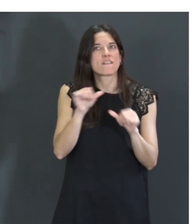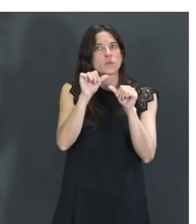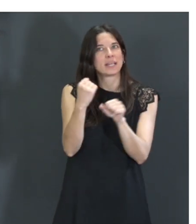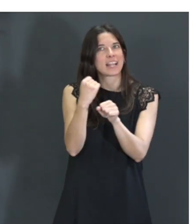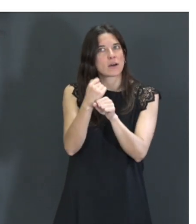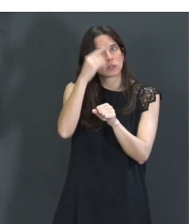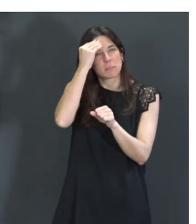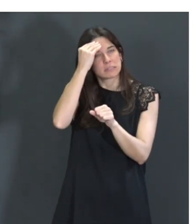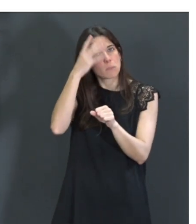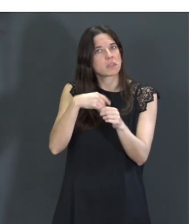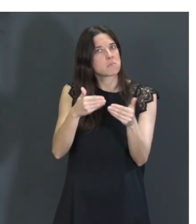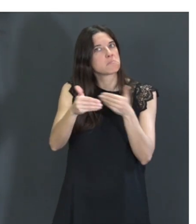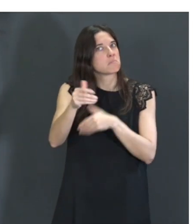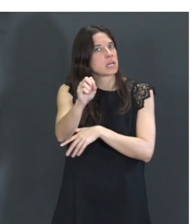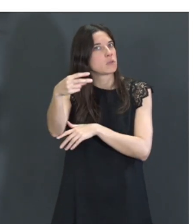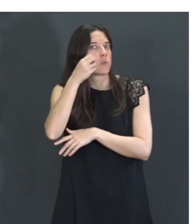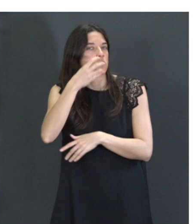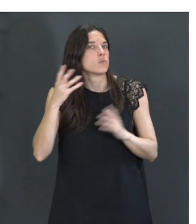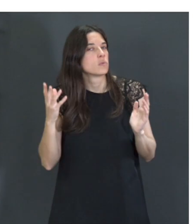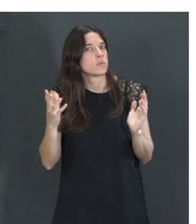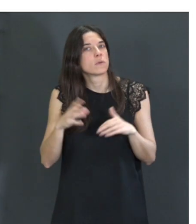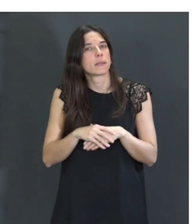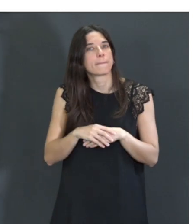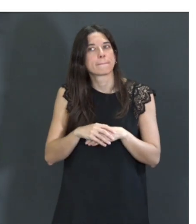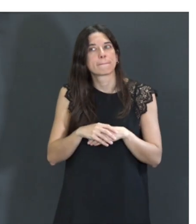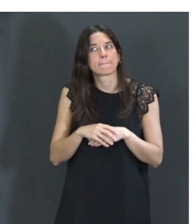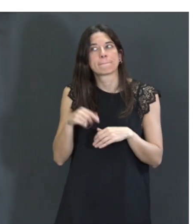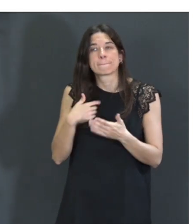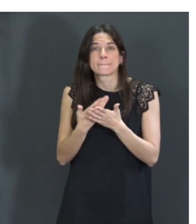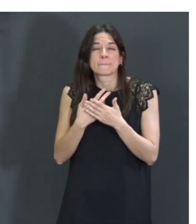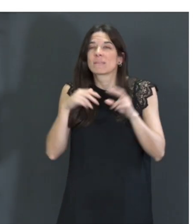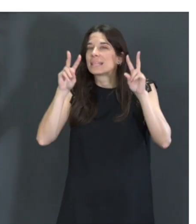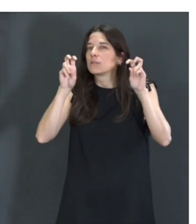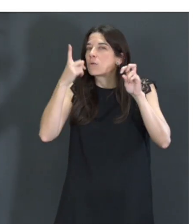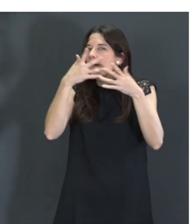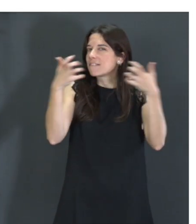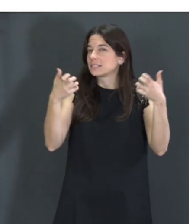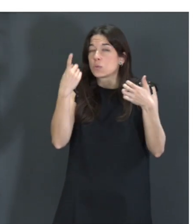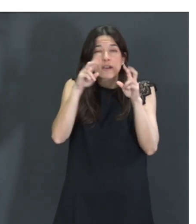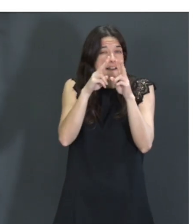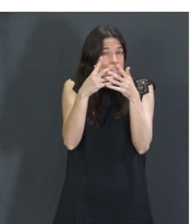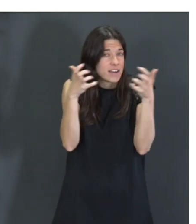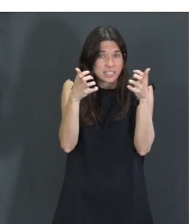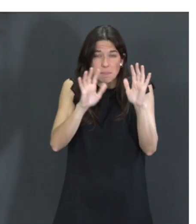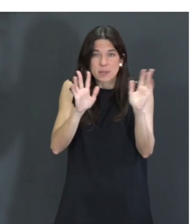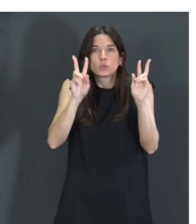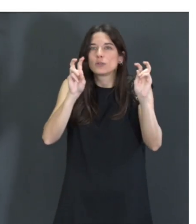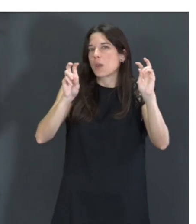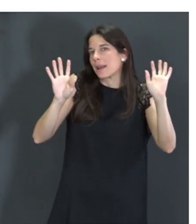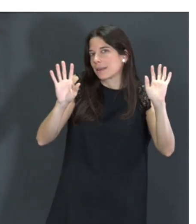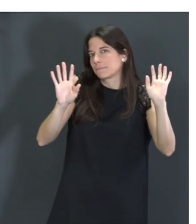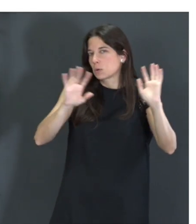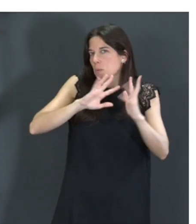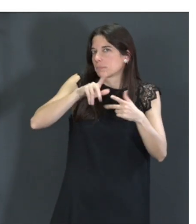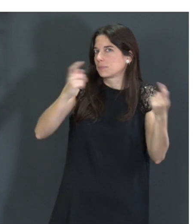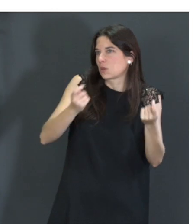ser prometedora. Entonces os voy a pedir que en un titular, una frase, nos dejéis como un poco en suspense